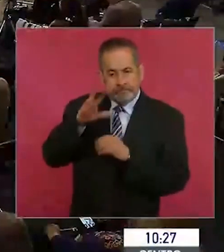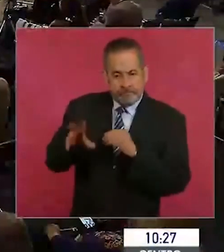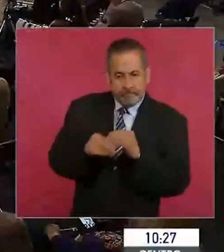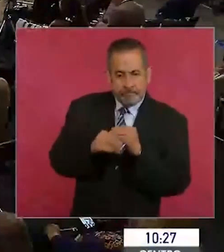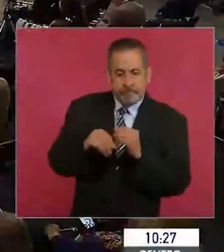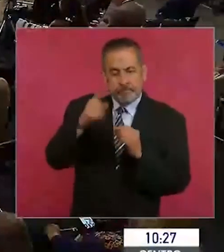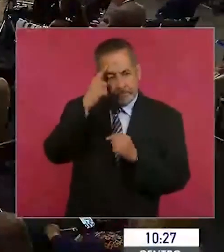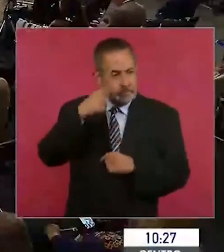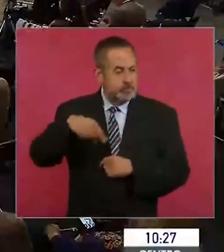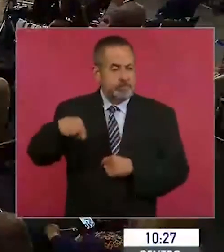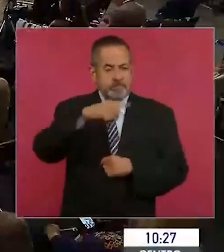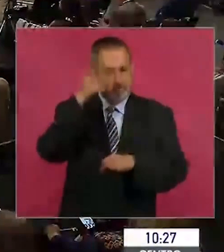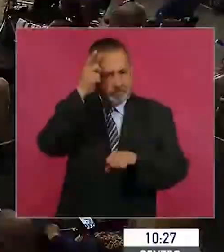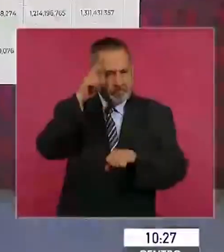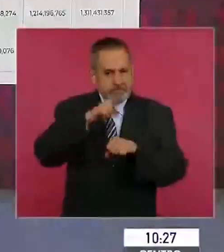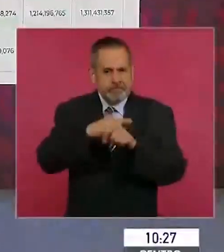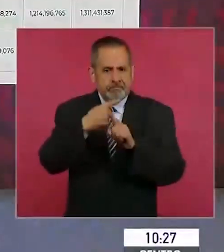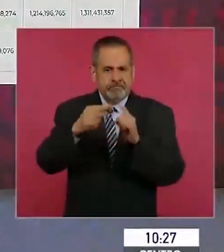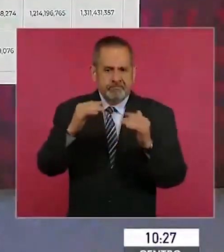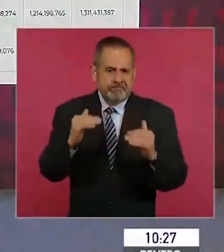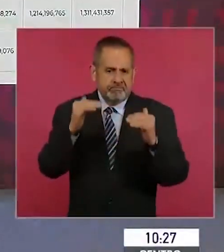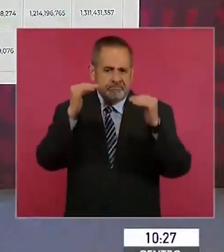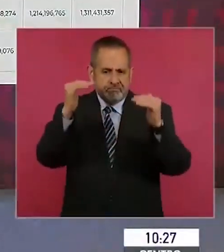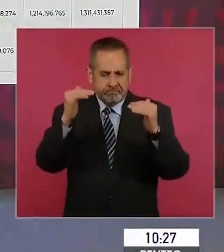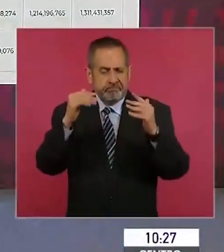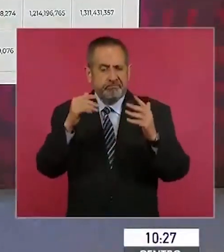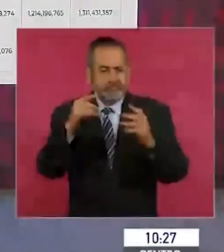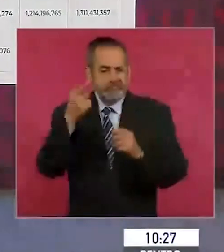mandos medios y personal